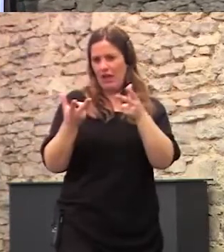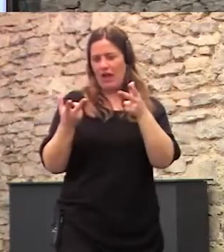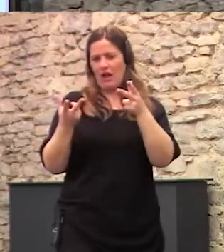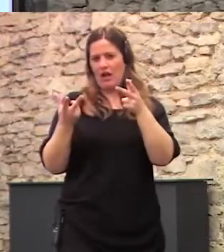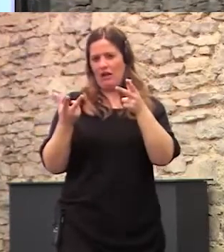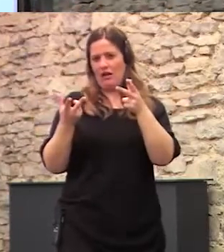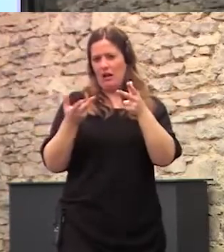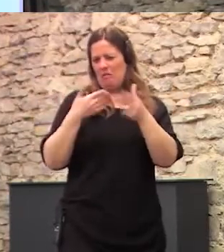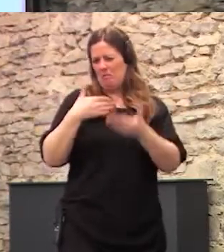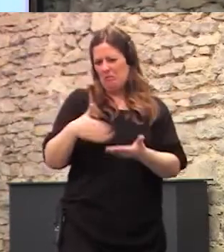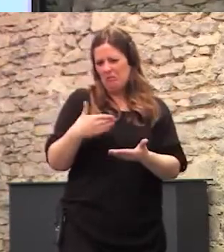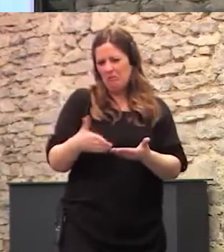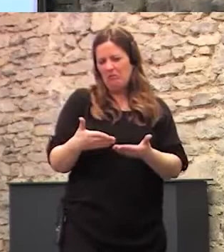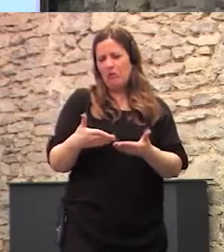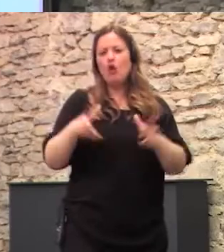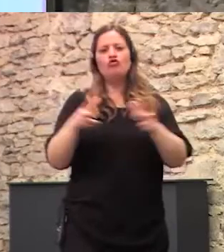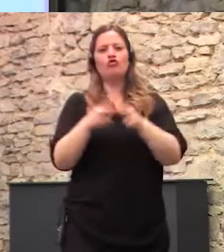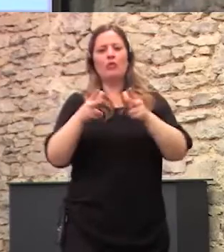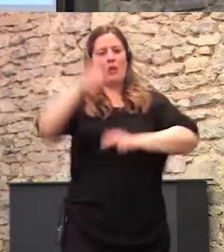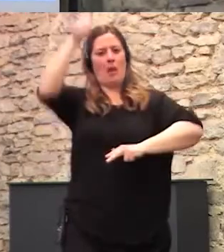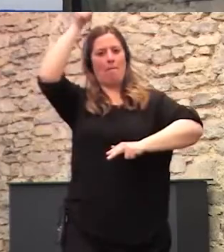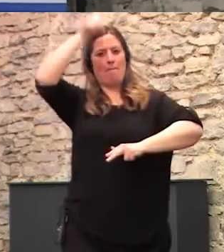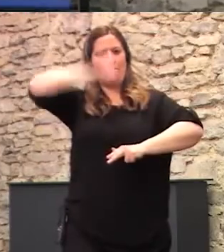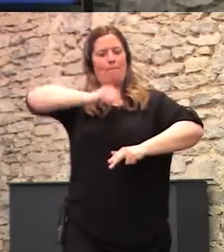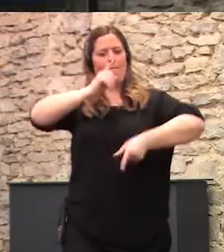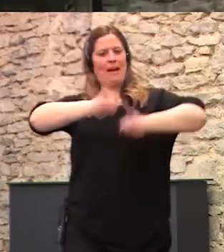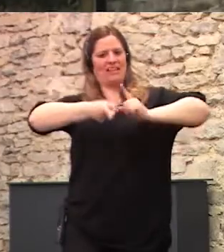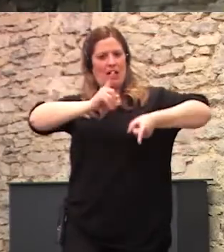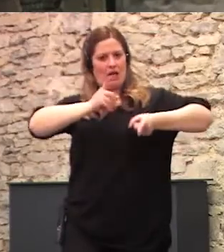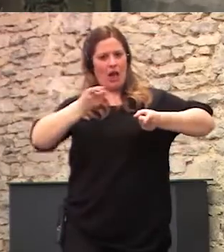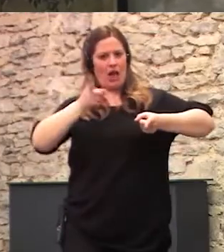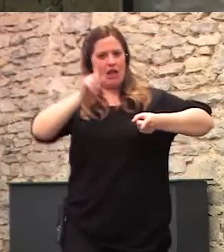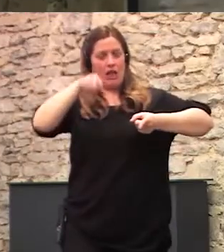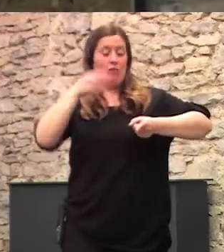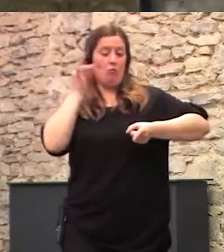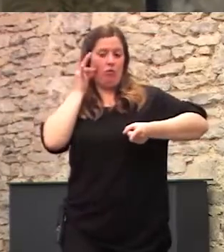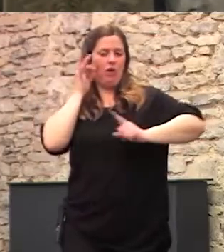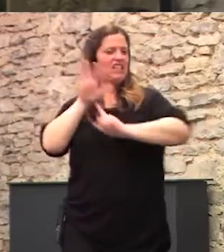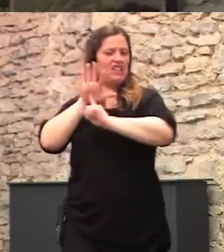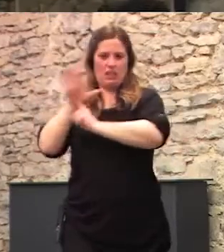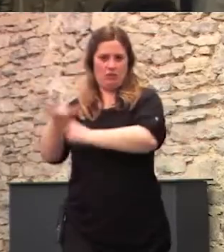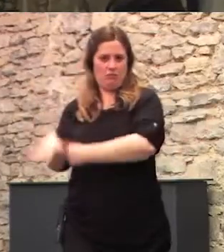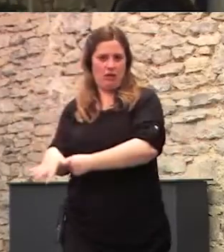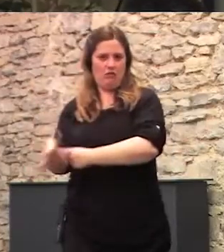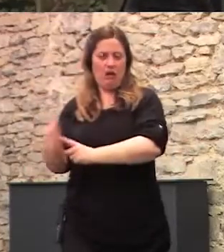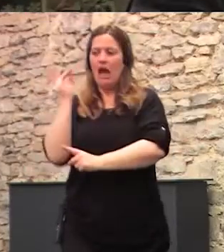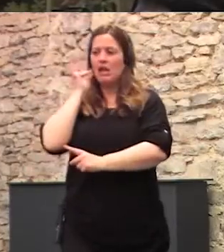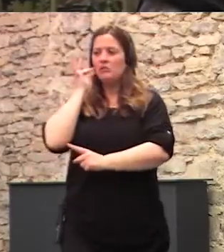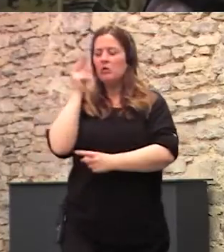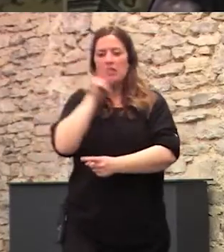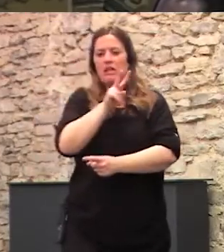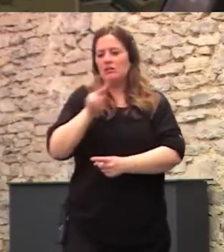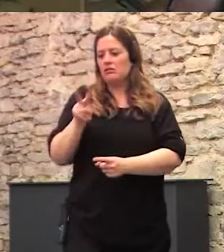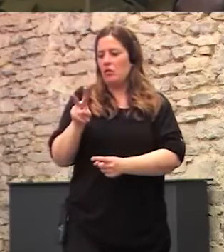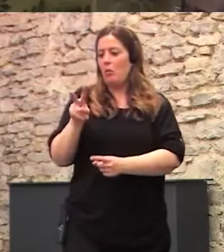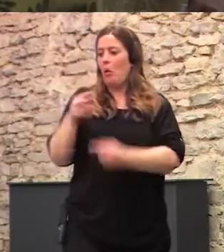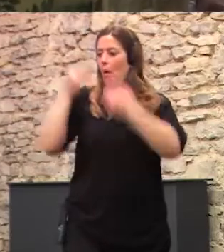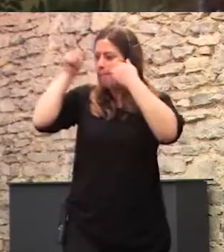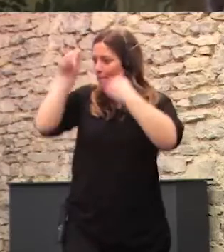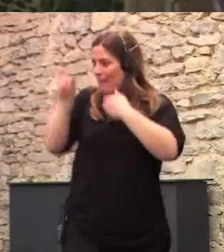sociedad muy patriarcal y muy discriminatoria con las mujeres. Las mujeres no se las consideraba como seres